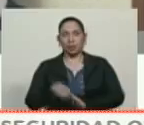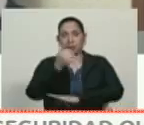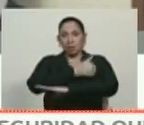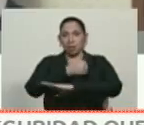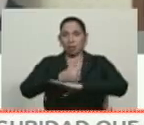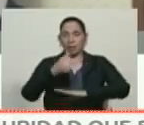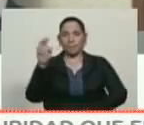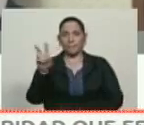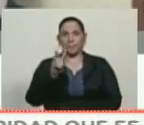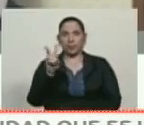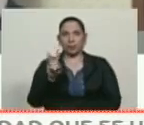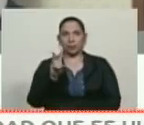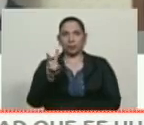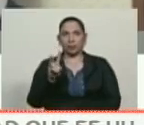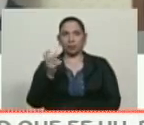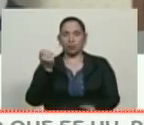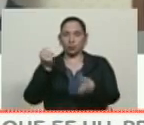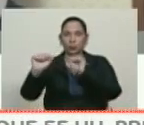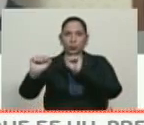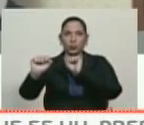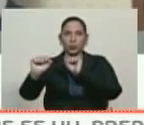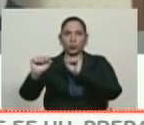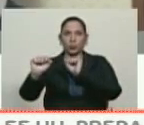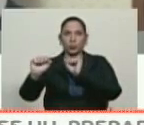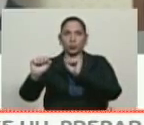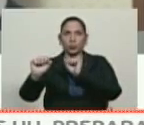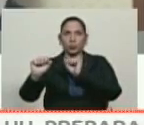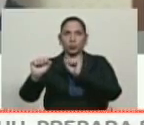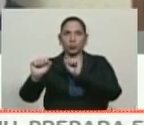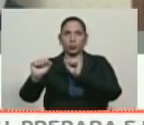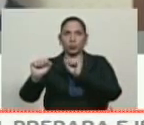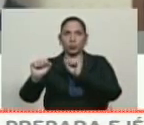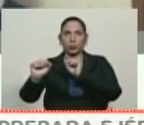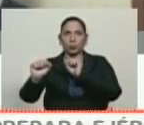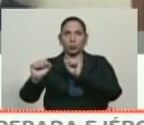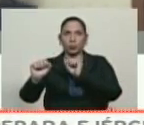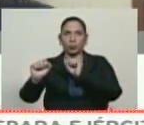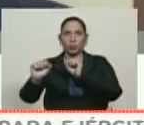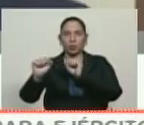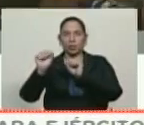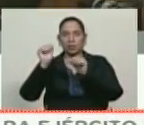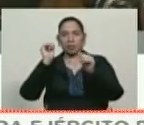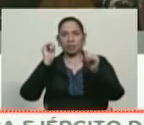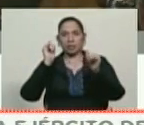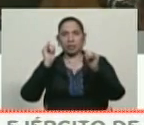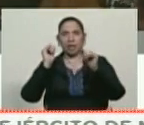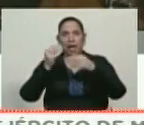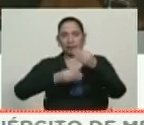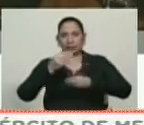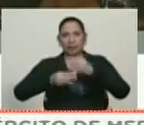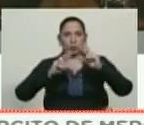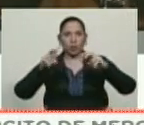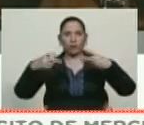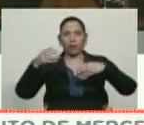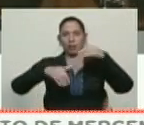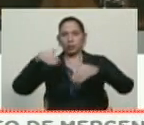de Venezuela rechazan celebrar nuevas elecciones presidenciales en Venezuela.